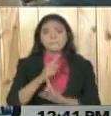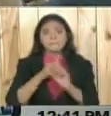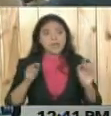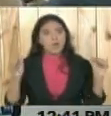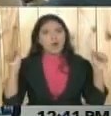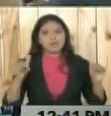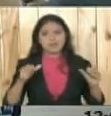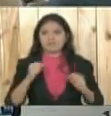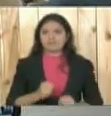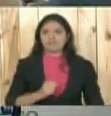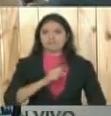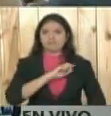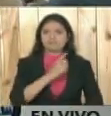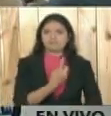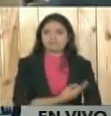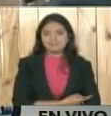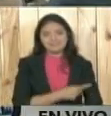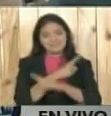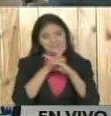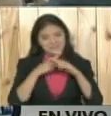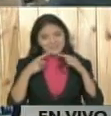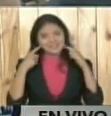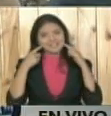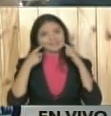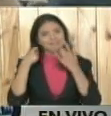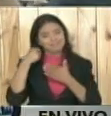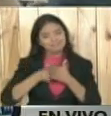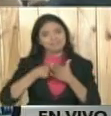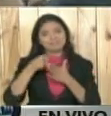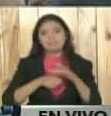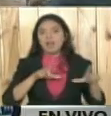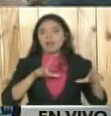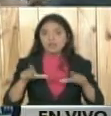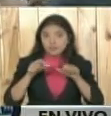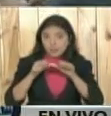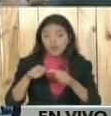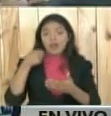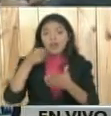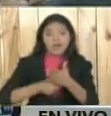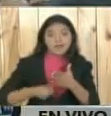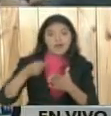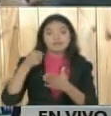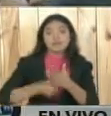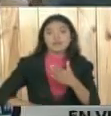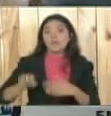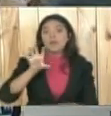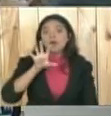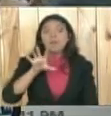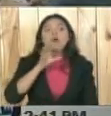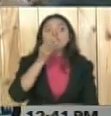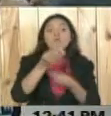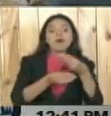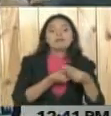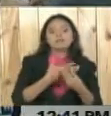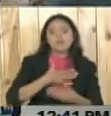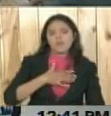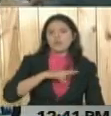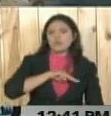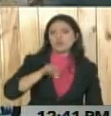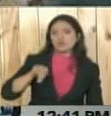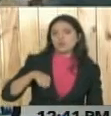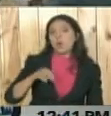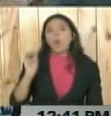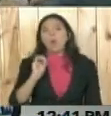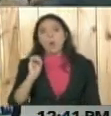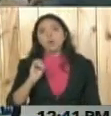estamos firmes, sonrientes, de pie, listos para seguir la batalla por nuestro país. O lo hacemos nosotros, o lo